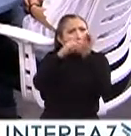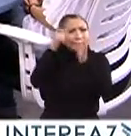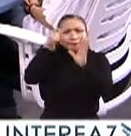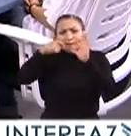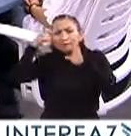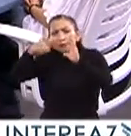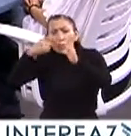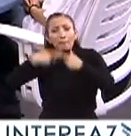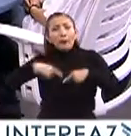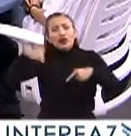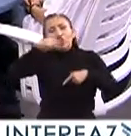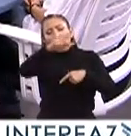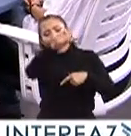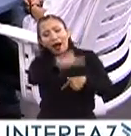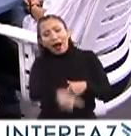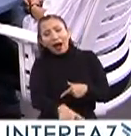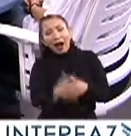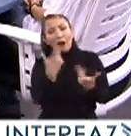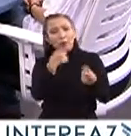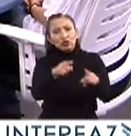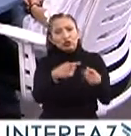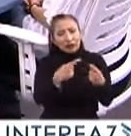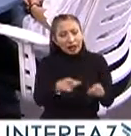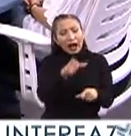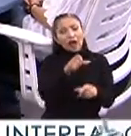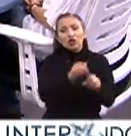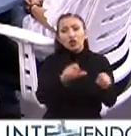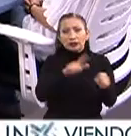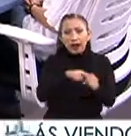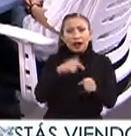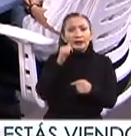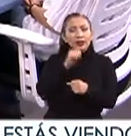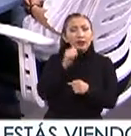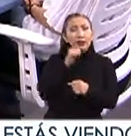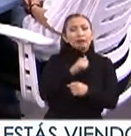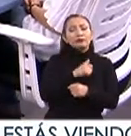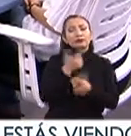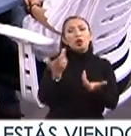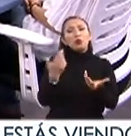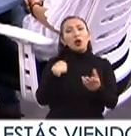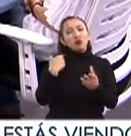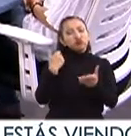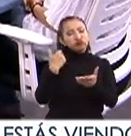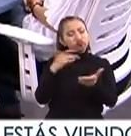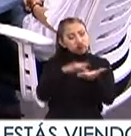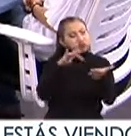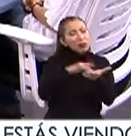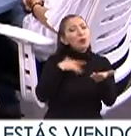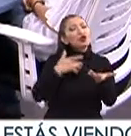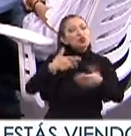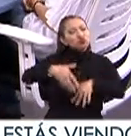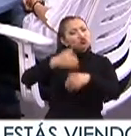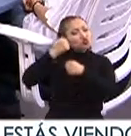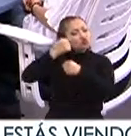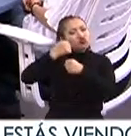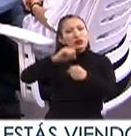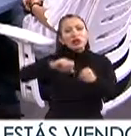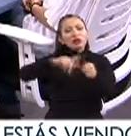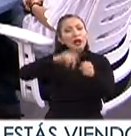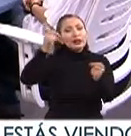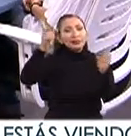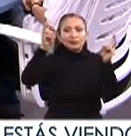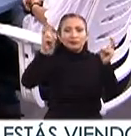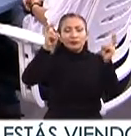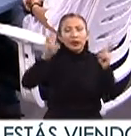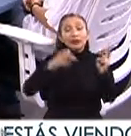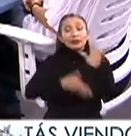un personaje de la vida musical, social, siempre comprometido con los movimientos sociales, en fin, bajo este